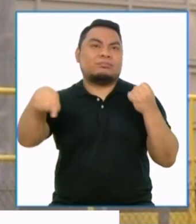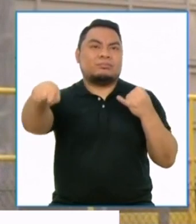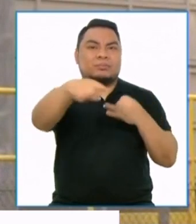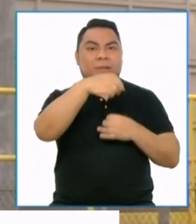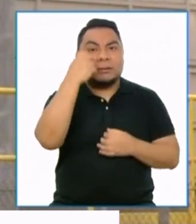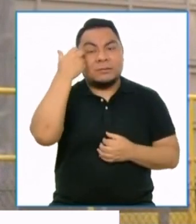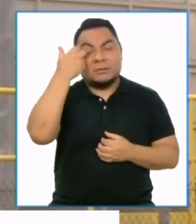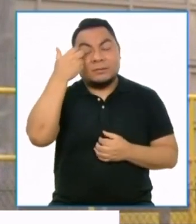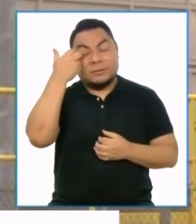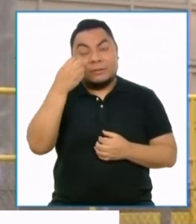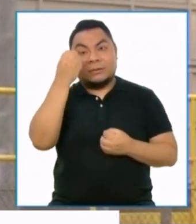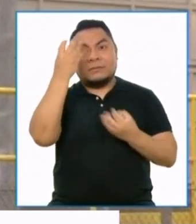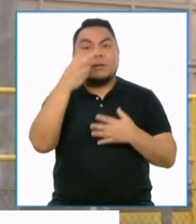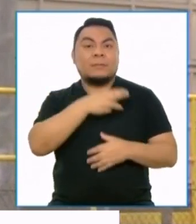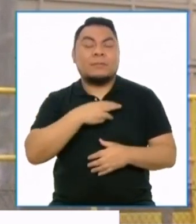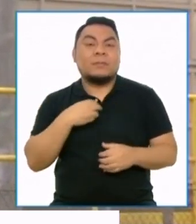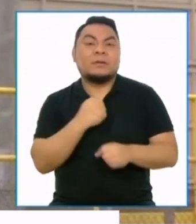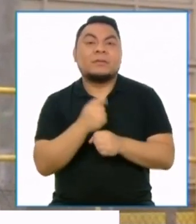investigación sobre los